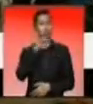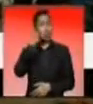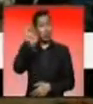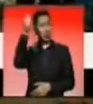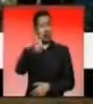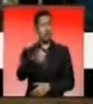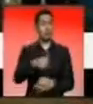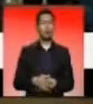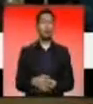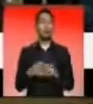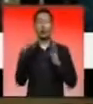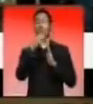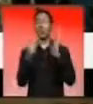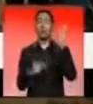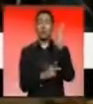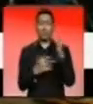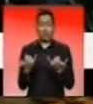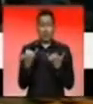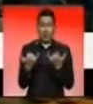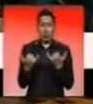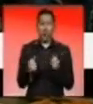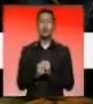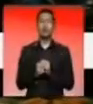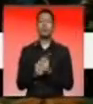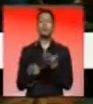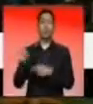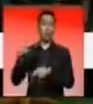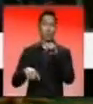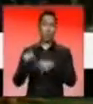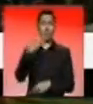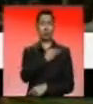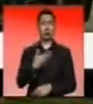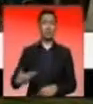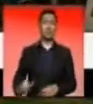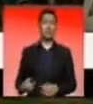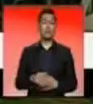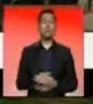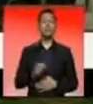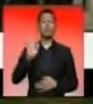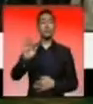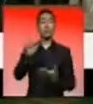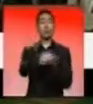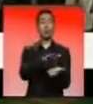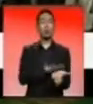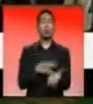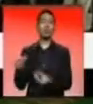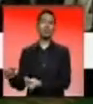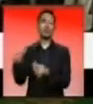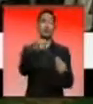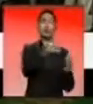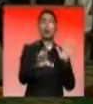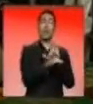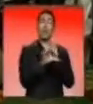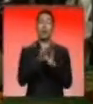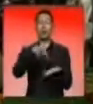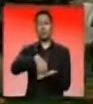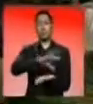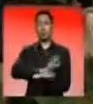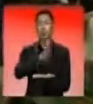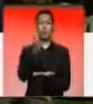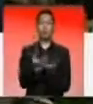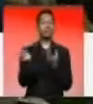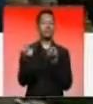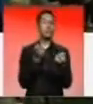según el programa el día de hoy, el compañero presidente envíe ese proyecto de ley para poder